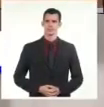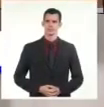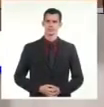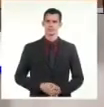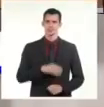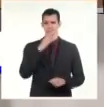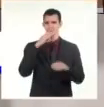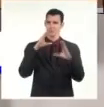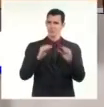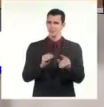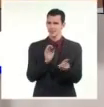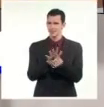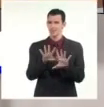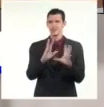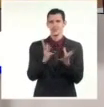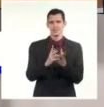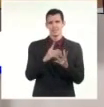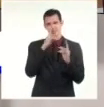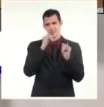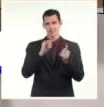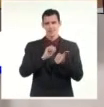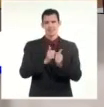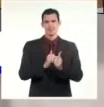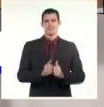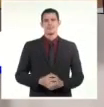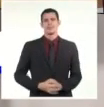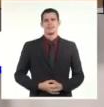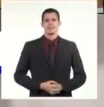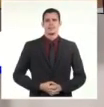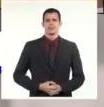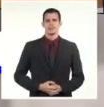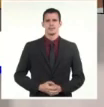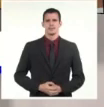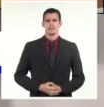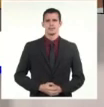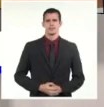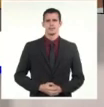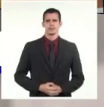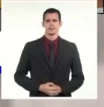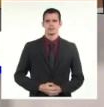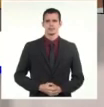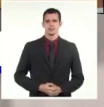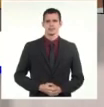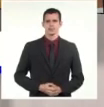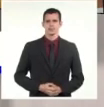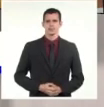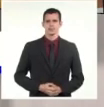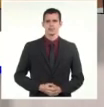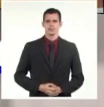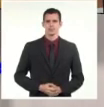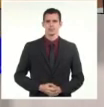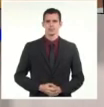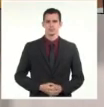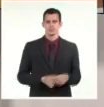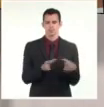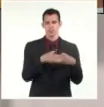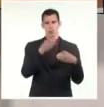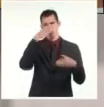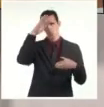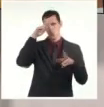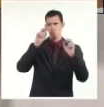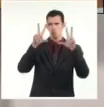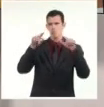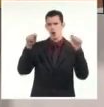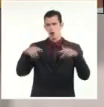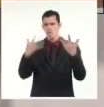Buenas noches, ya comenzamos nuestro segmento deportivo en la emisión estelar. La selección masculina cubana de voleibol fue felicitada